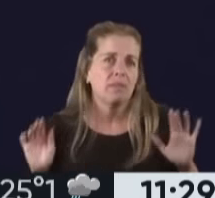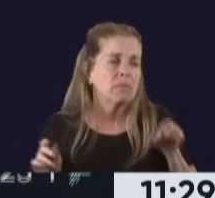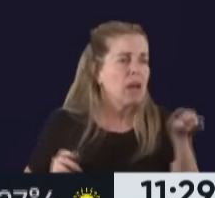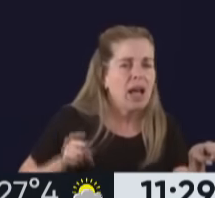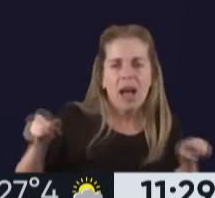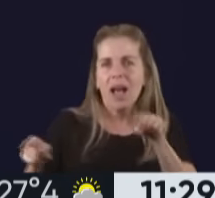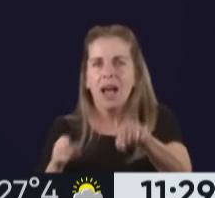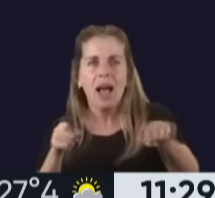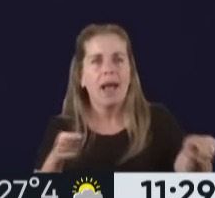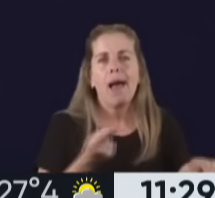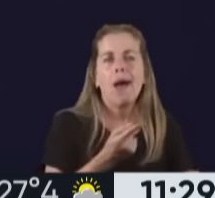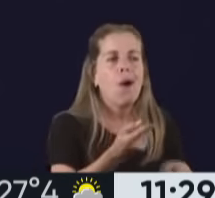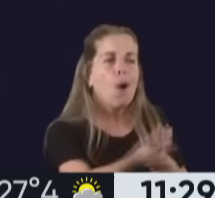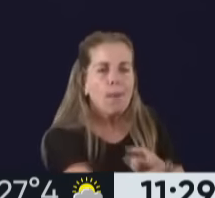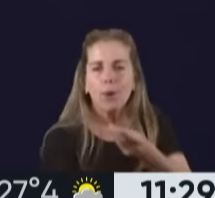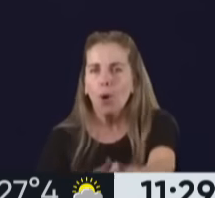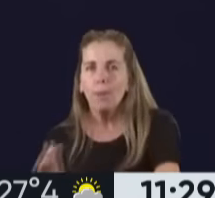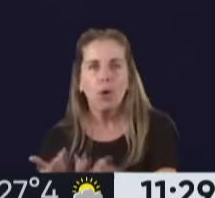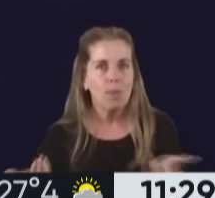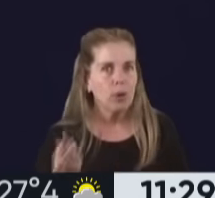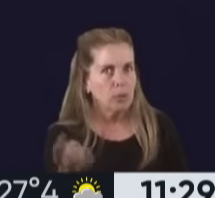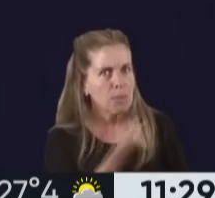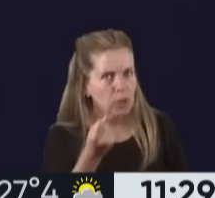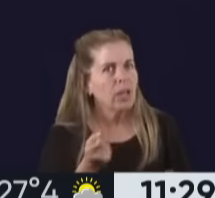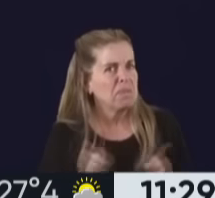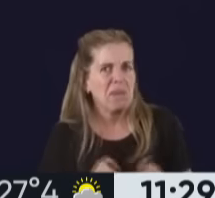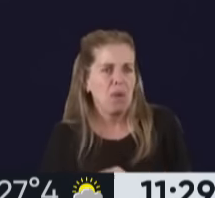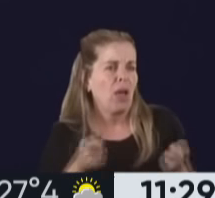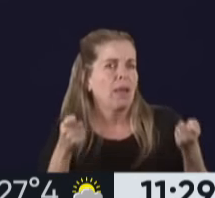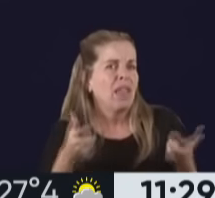información efectivamente implica mayor libertad.